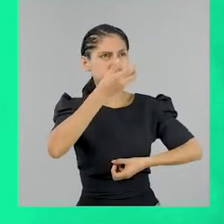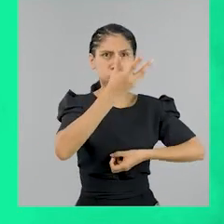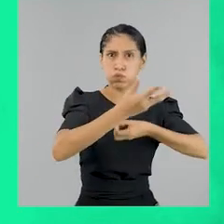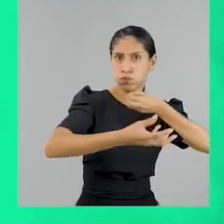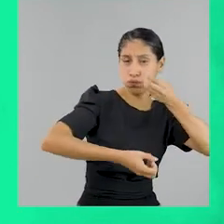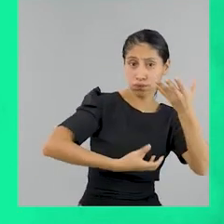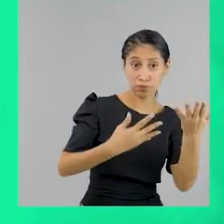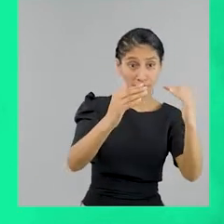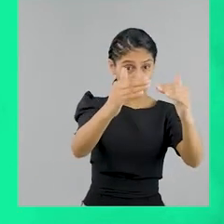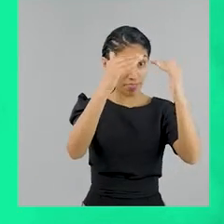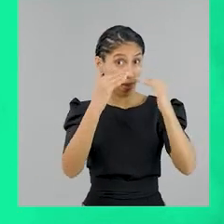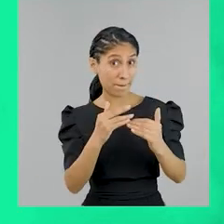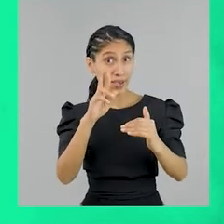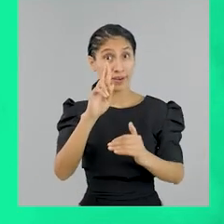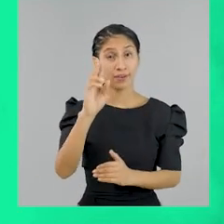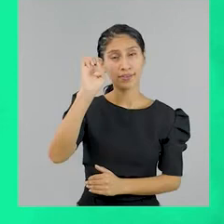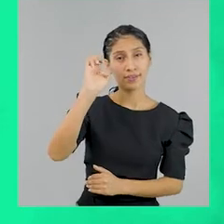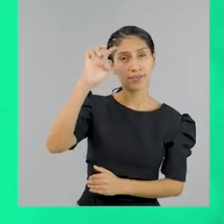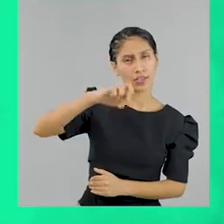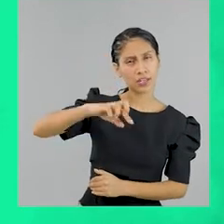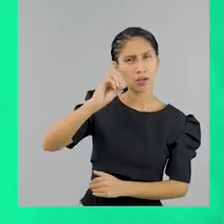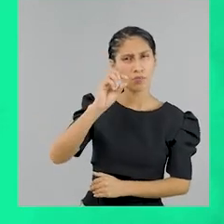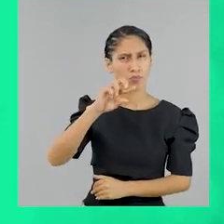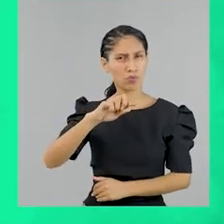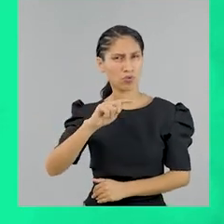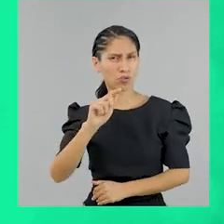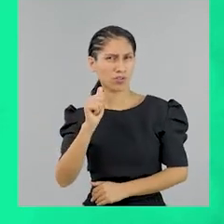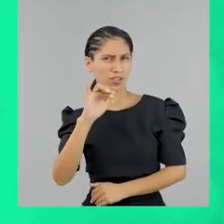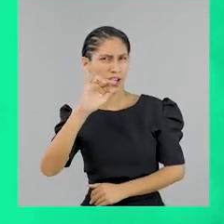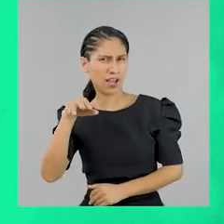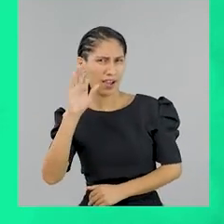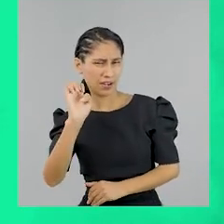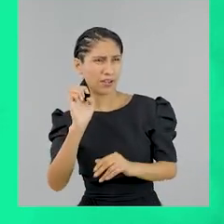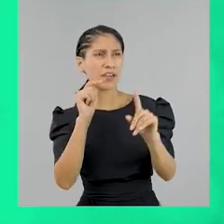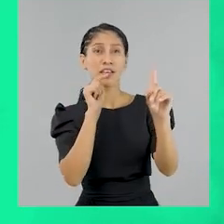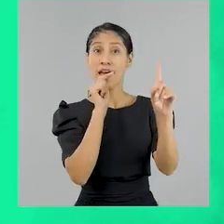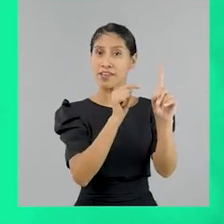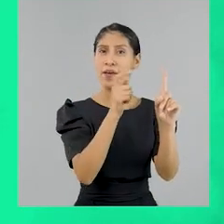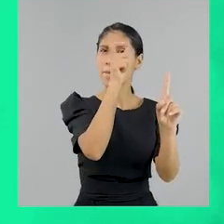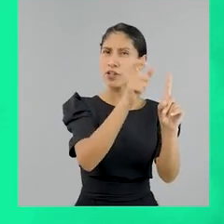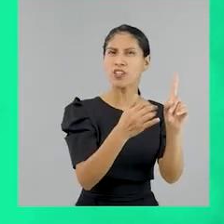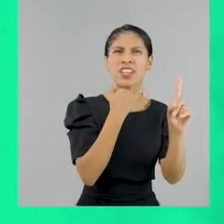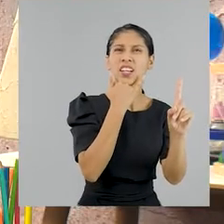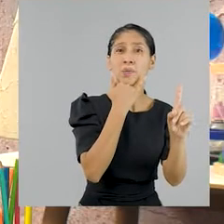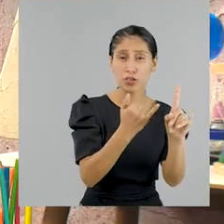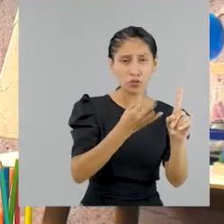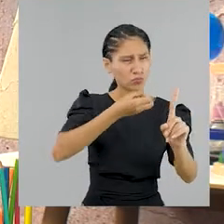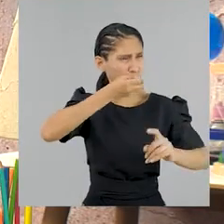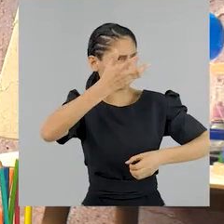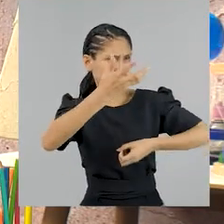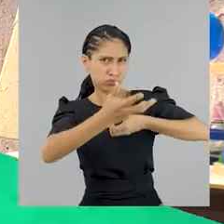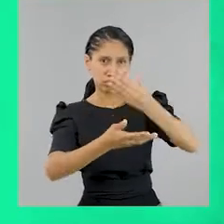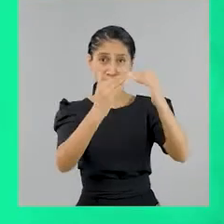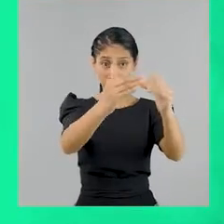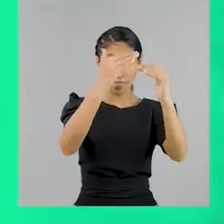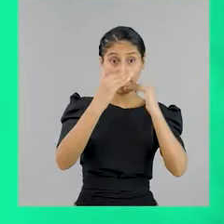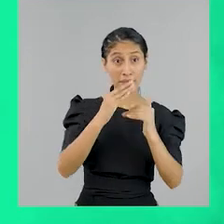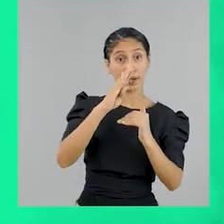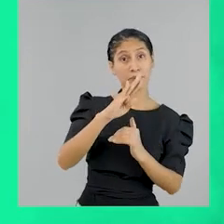Reportaje, investigación periodística extensa sobre una persona o hecho.